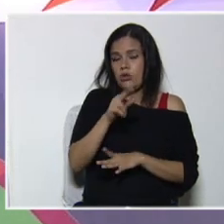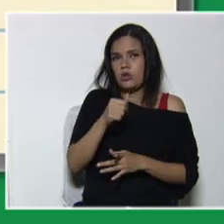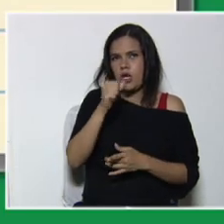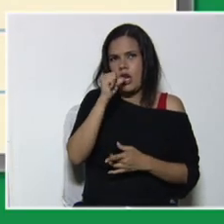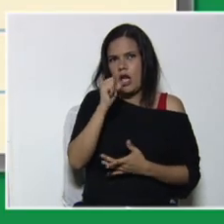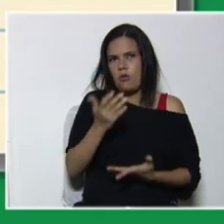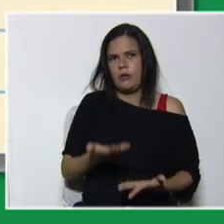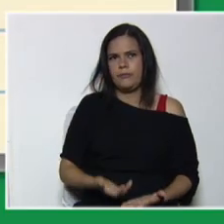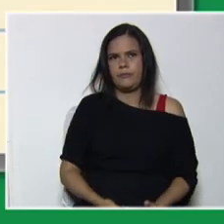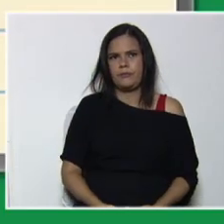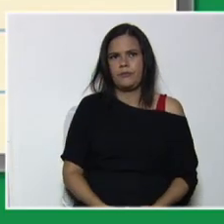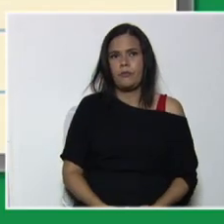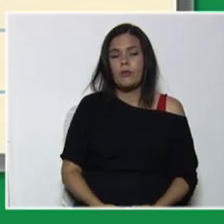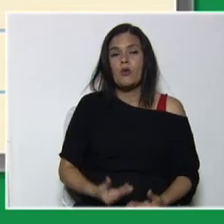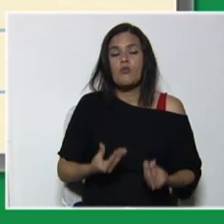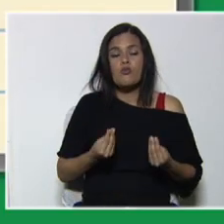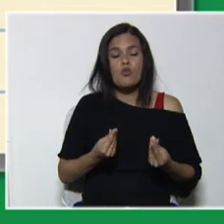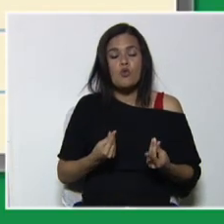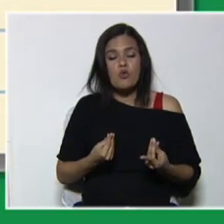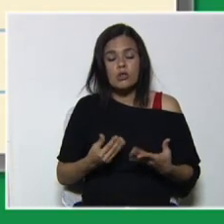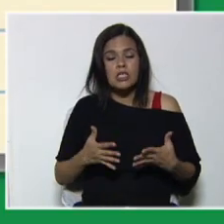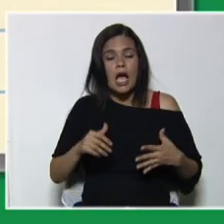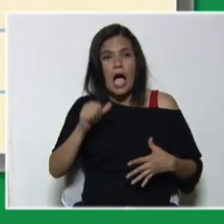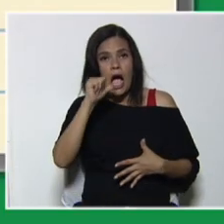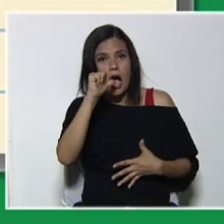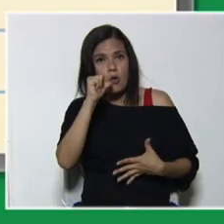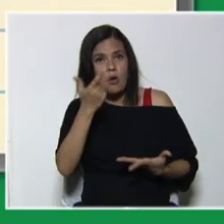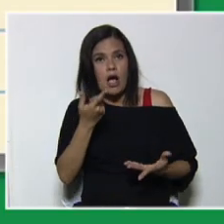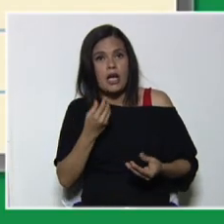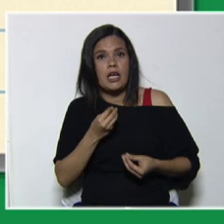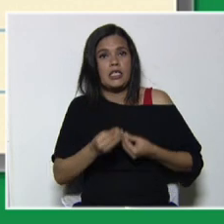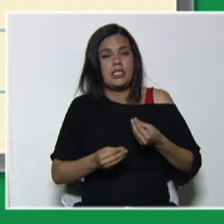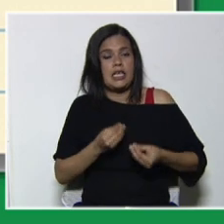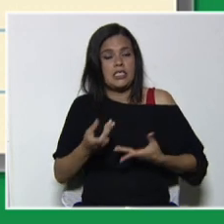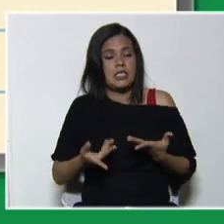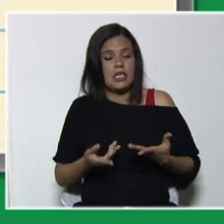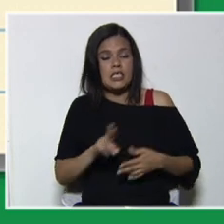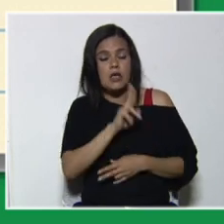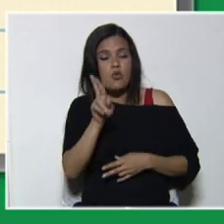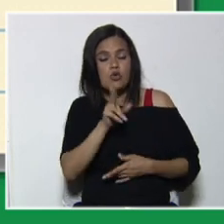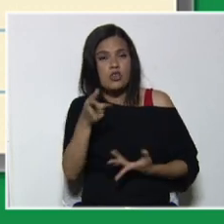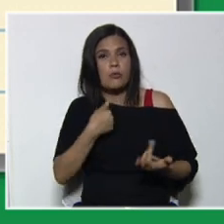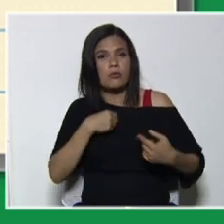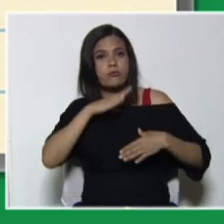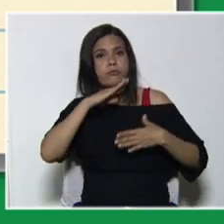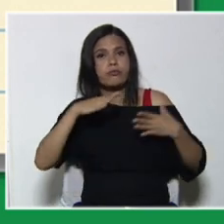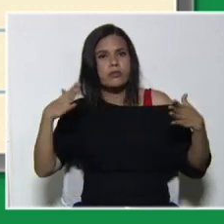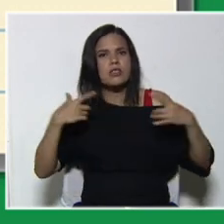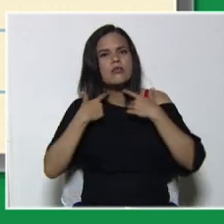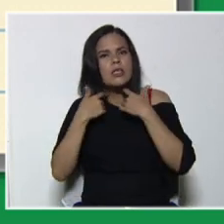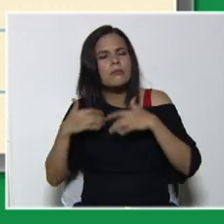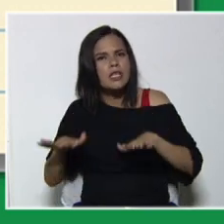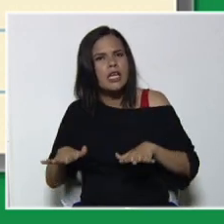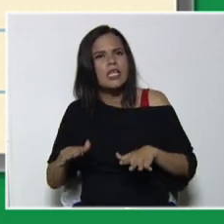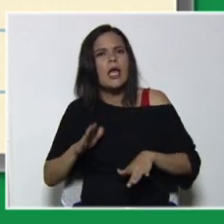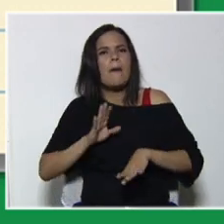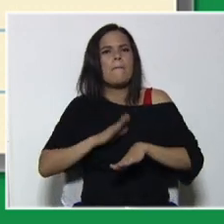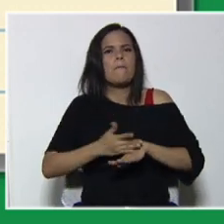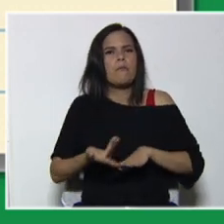gran cantidad de agua usada en la irrigación por inundación se desperdicia debido a